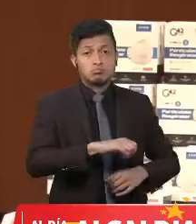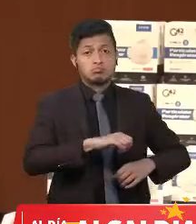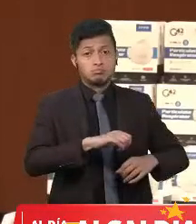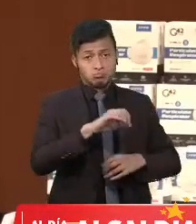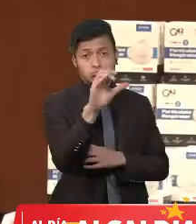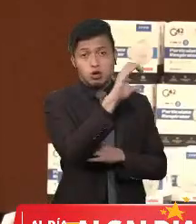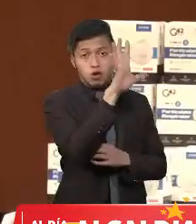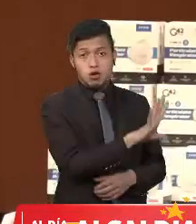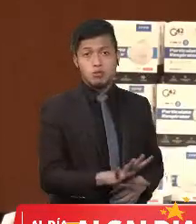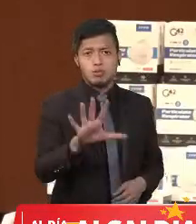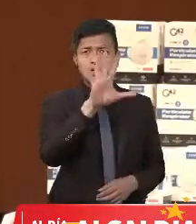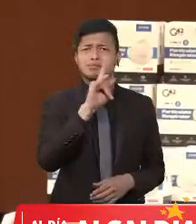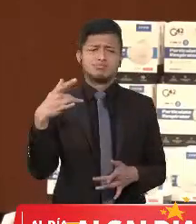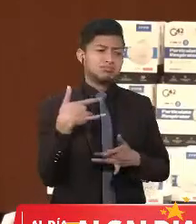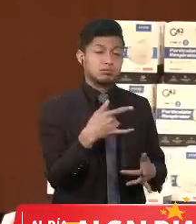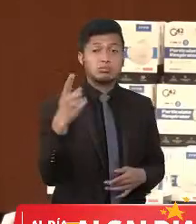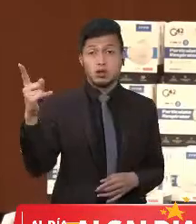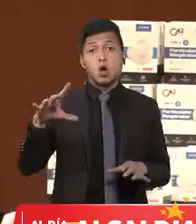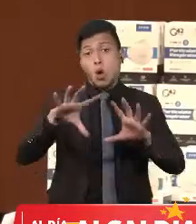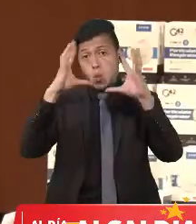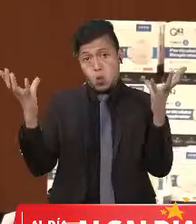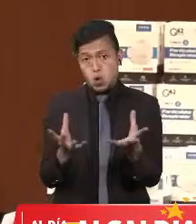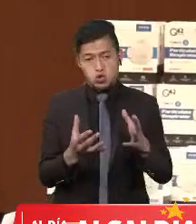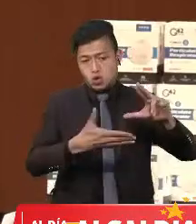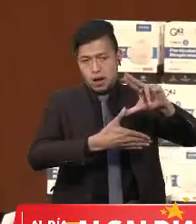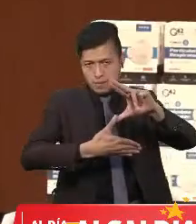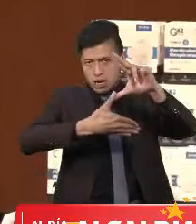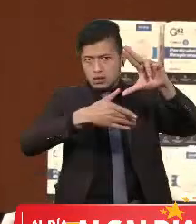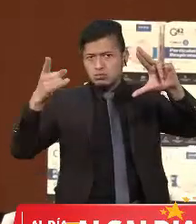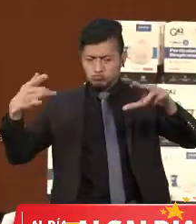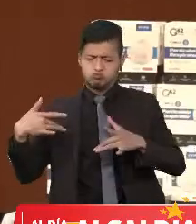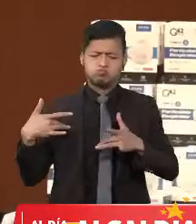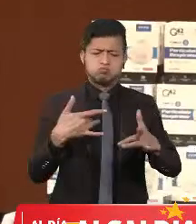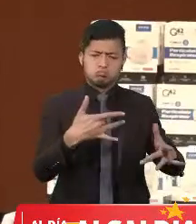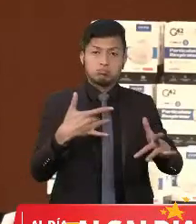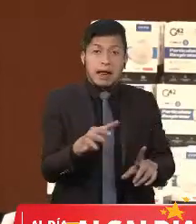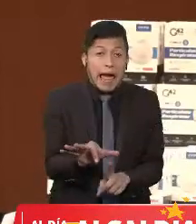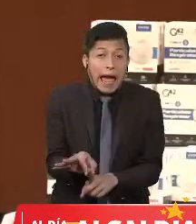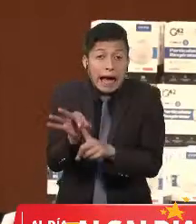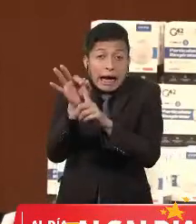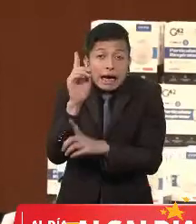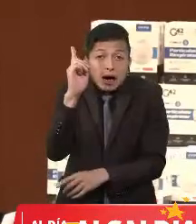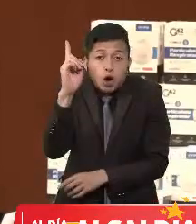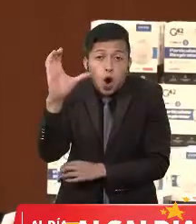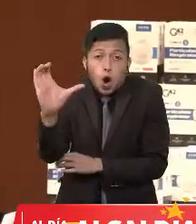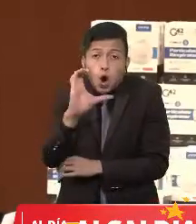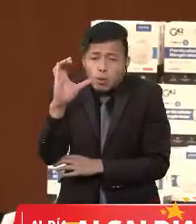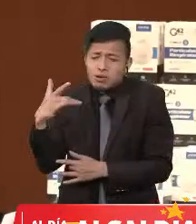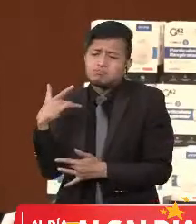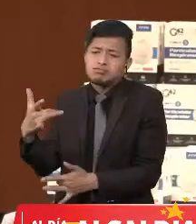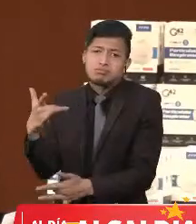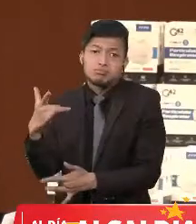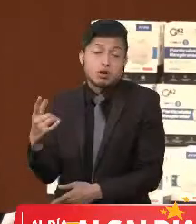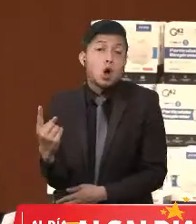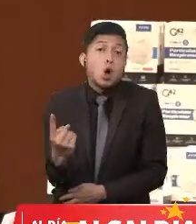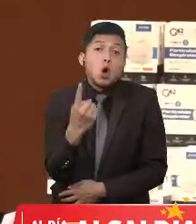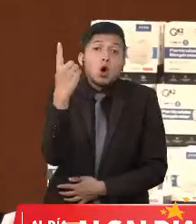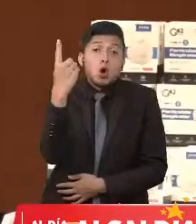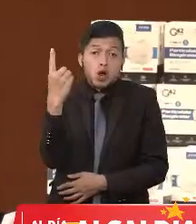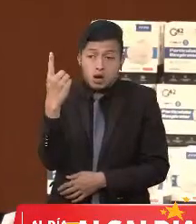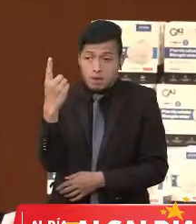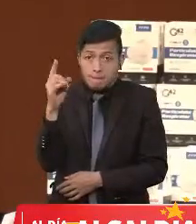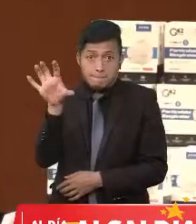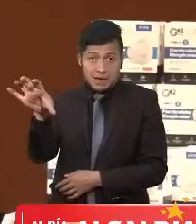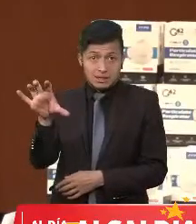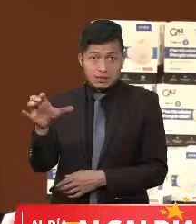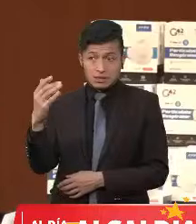Emiratos Árabes ha sido generoso con todo el mundo en América Latina, pero muy especialmente con Colombia. De hecho, somos el único país de América Latina que ha